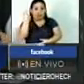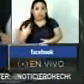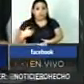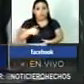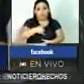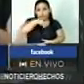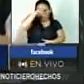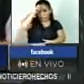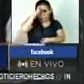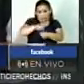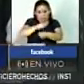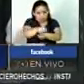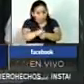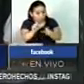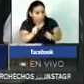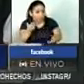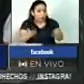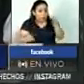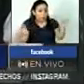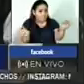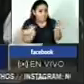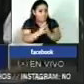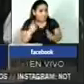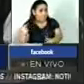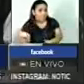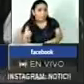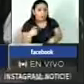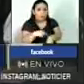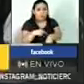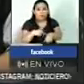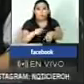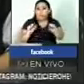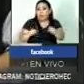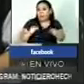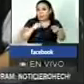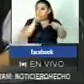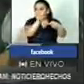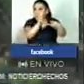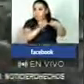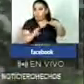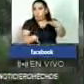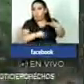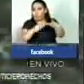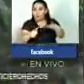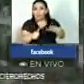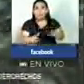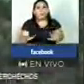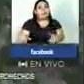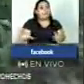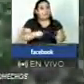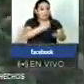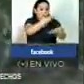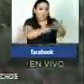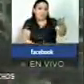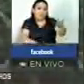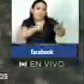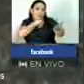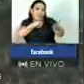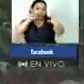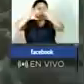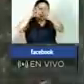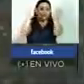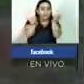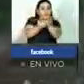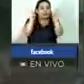Agricultura y Ganadería se pueda reunir lo más pronto posible para abordar este y otros temas más. De acuerdo al Informe Mundial sobre la Crisis